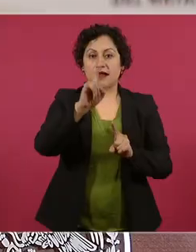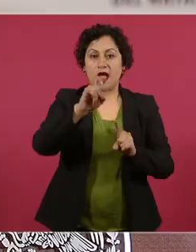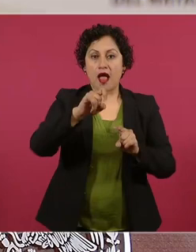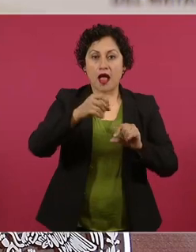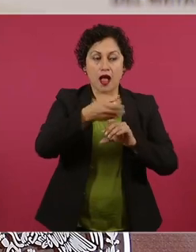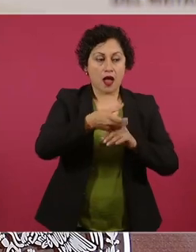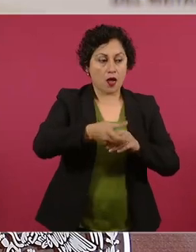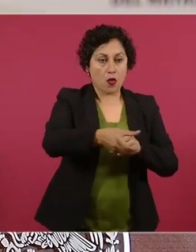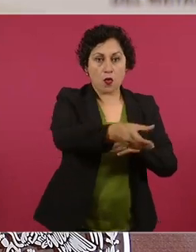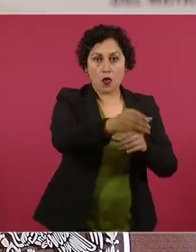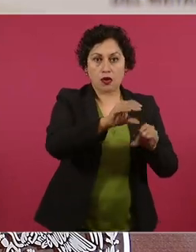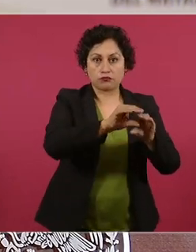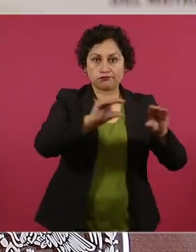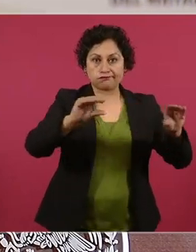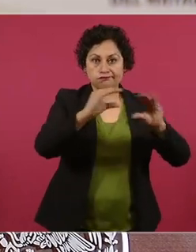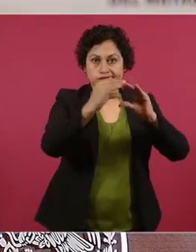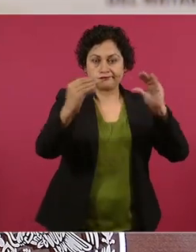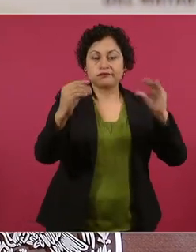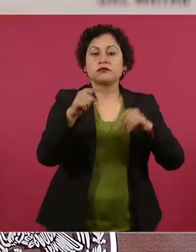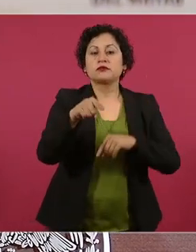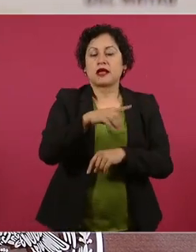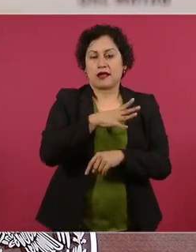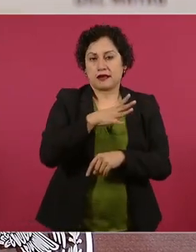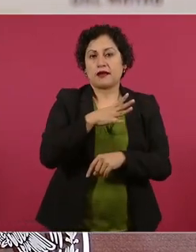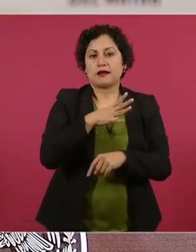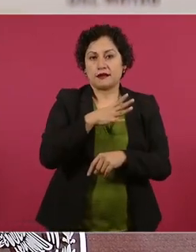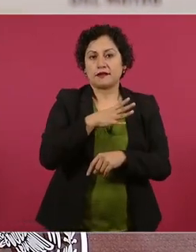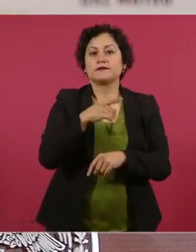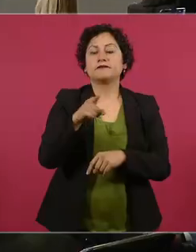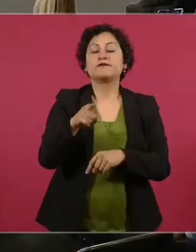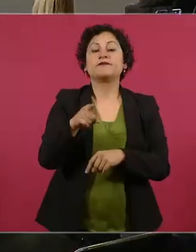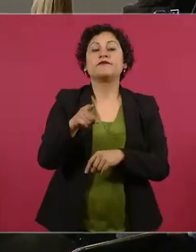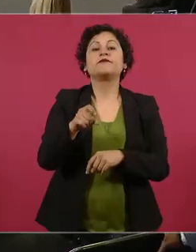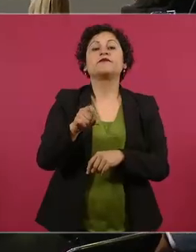vamos a estar en Jalisco,